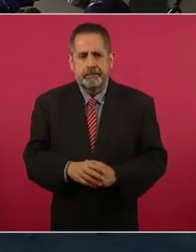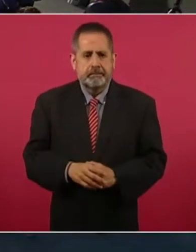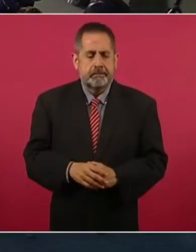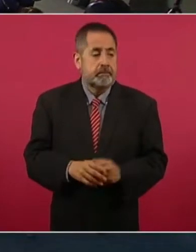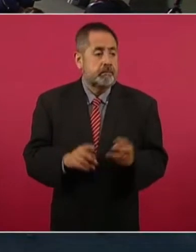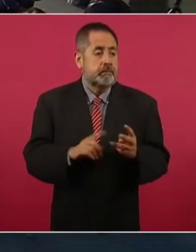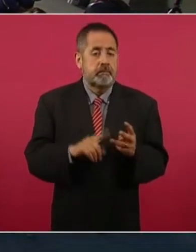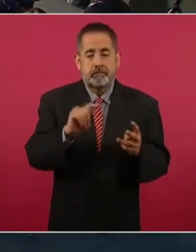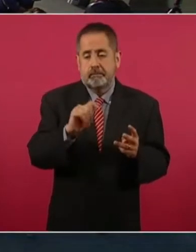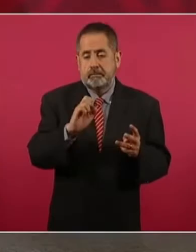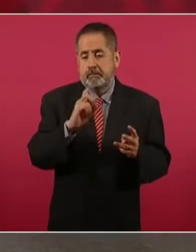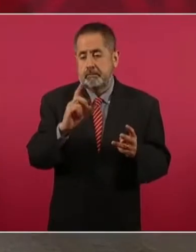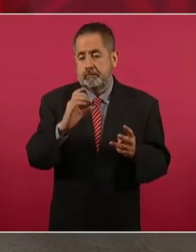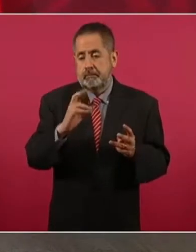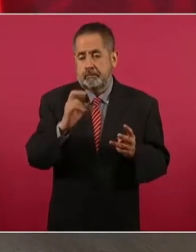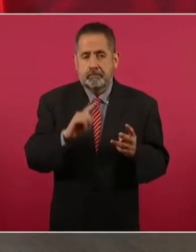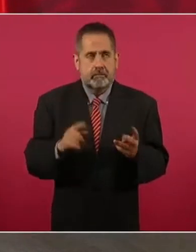o a Ted Cruz,